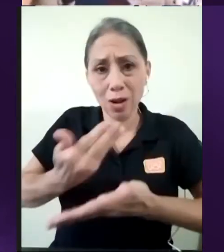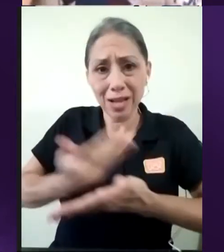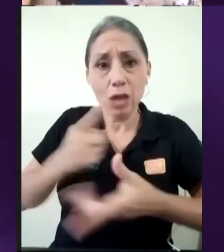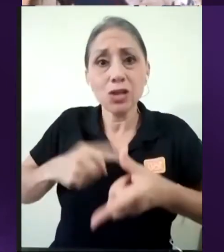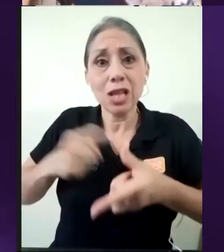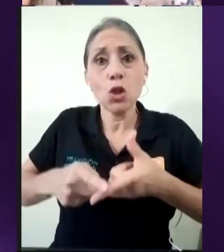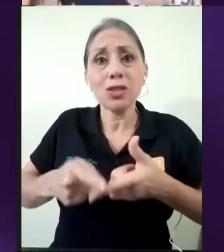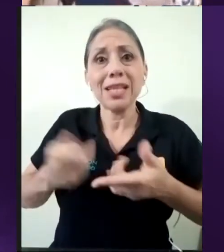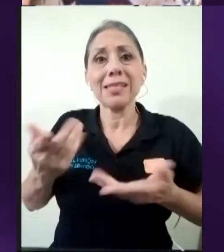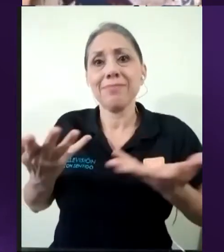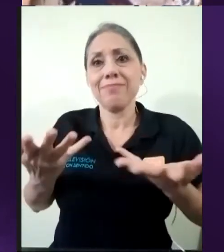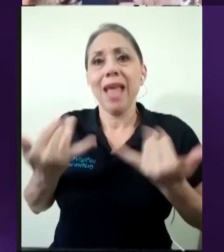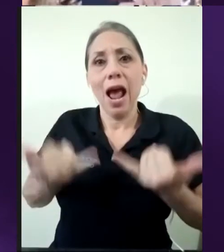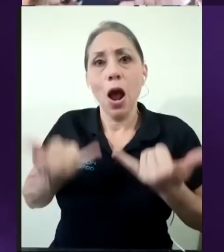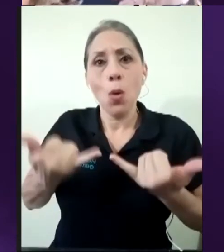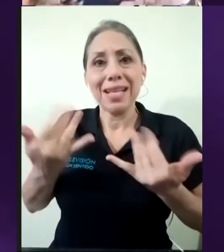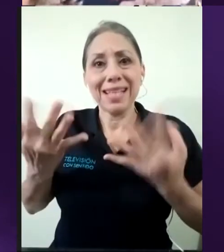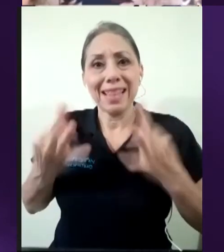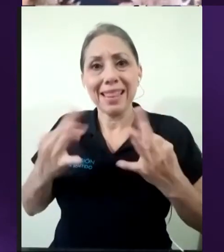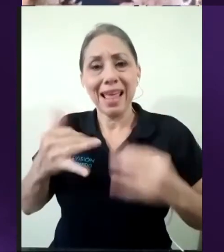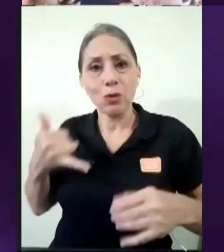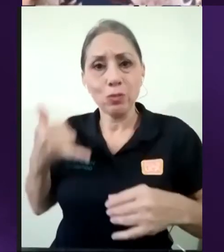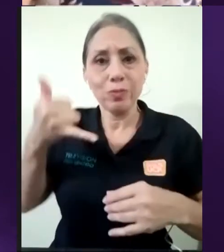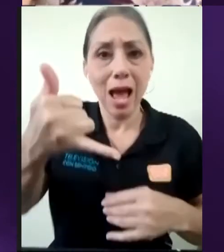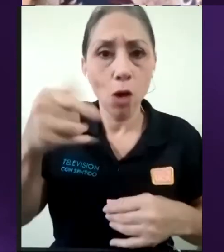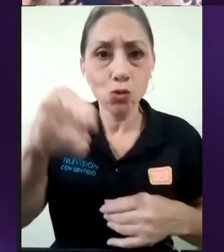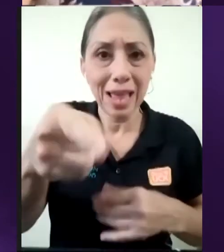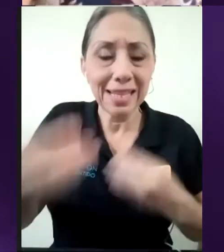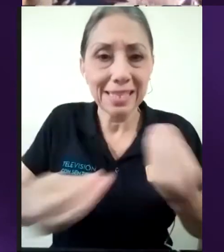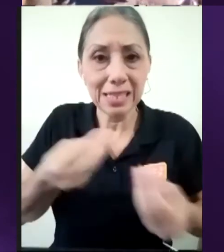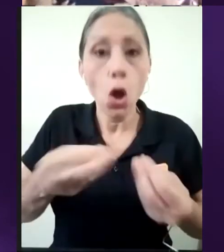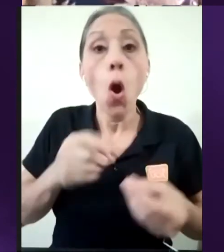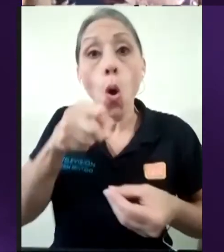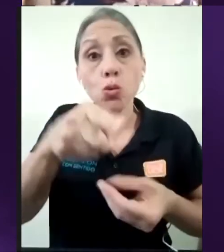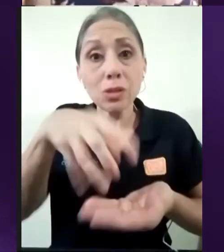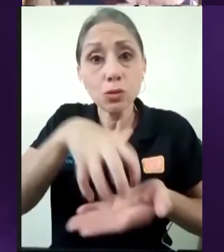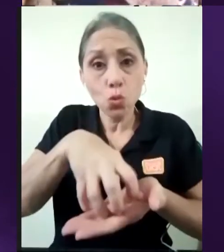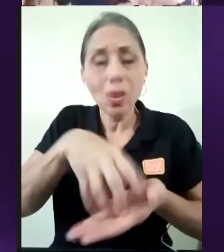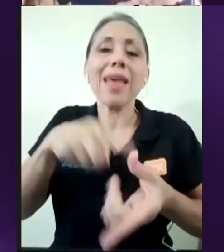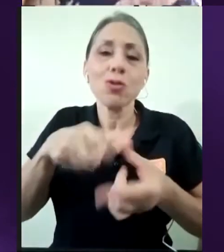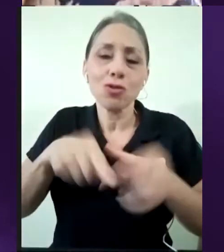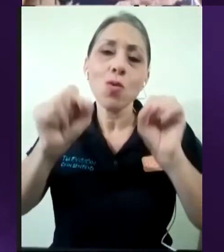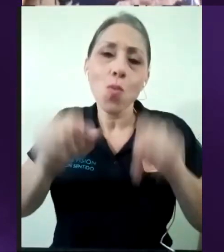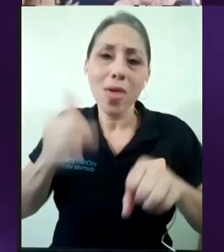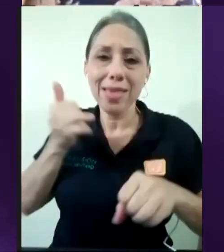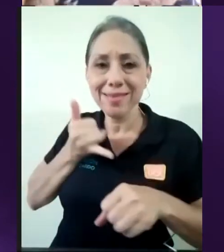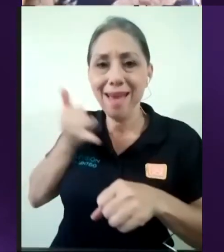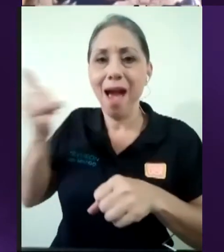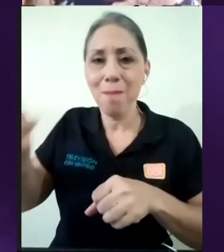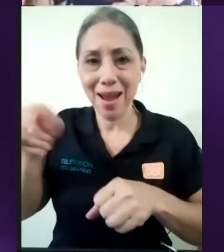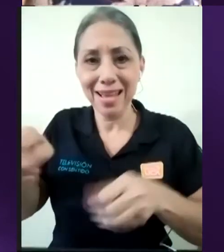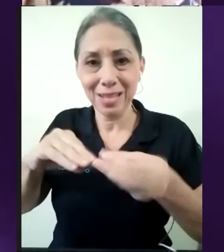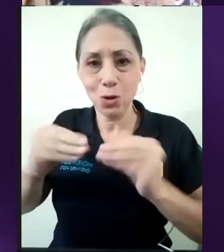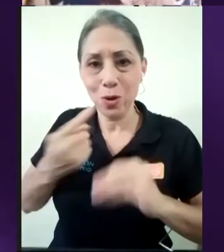los funcionarios de SENARE con ustedes, o que si tienen una duda, esta es la central telefónica para hacer las consultas. En otro tema,